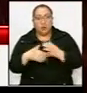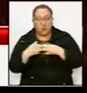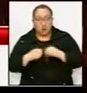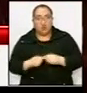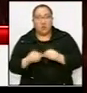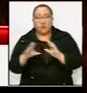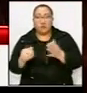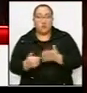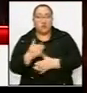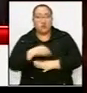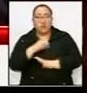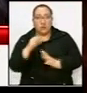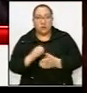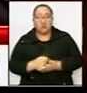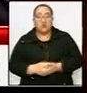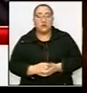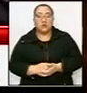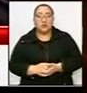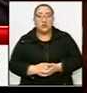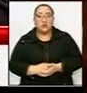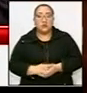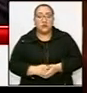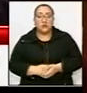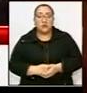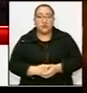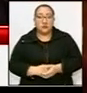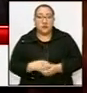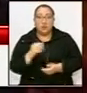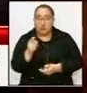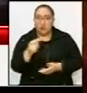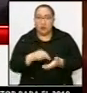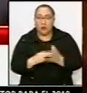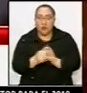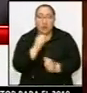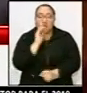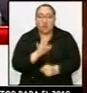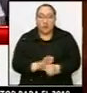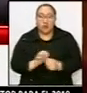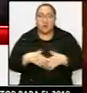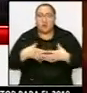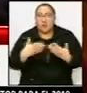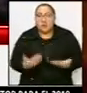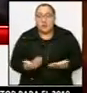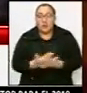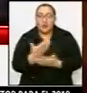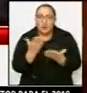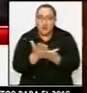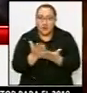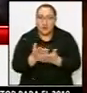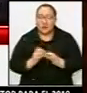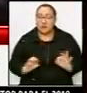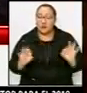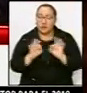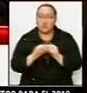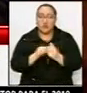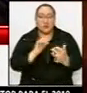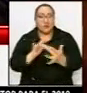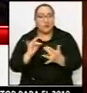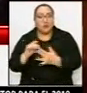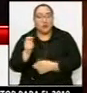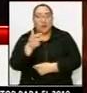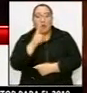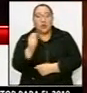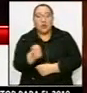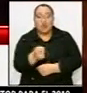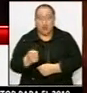no hay nuevos proyectos. Y esto, obviamente, compromete la posibilidad de nuevos estudios, fundamentalmente vinculados a